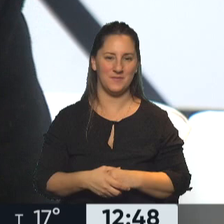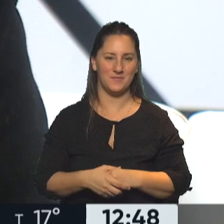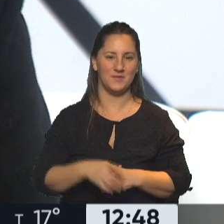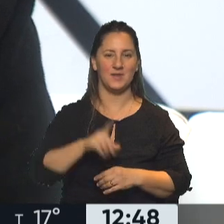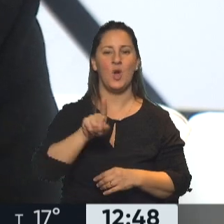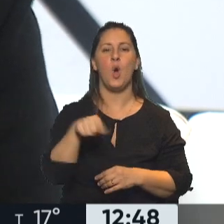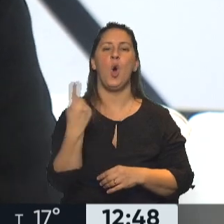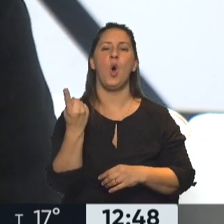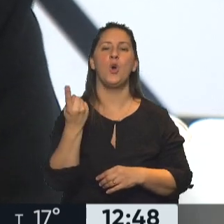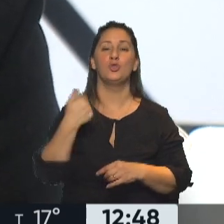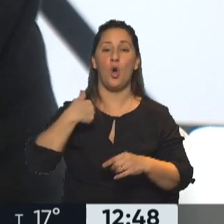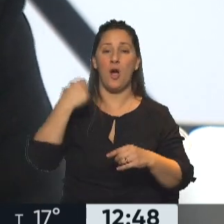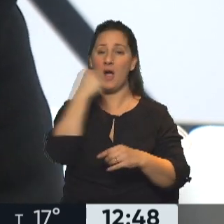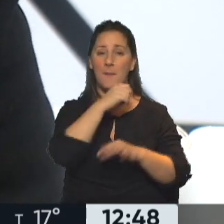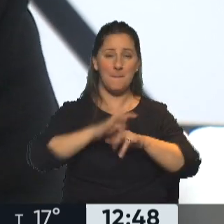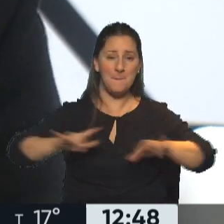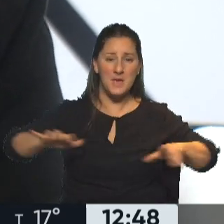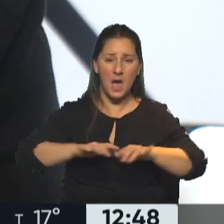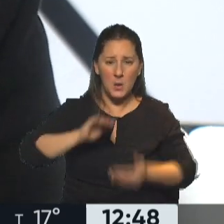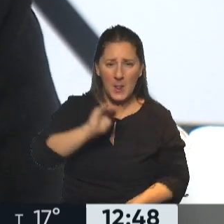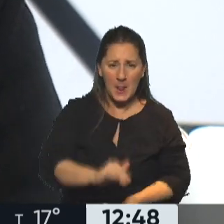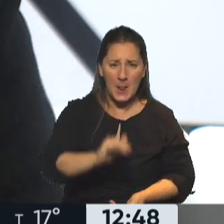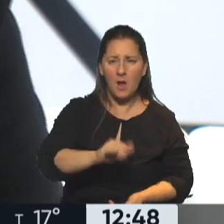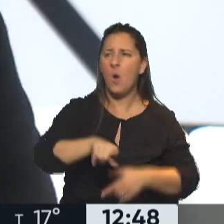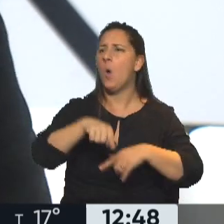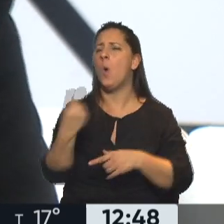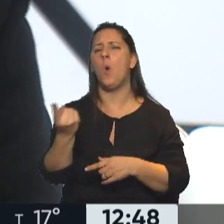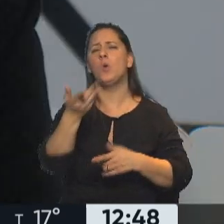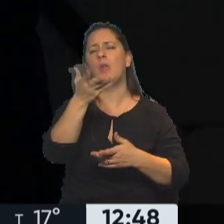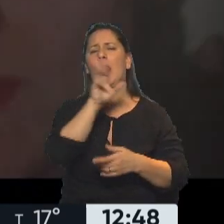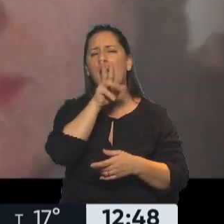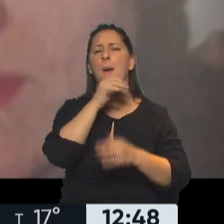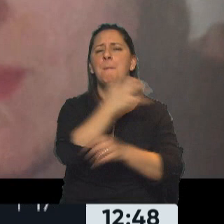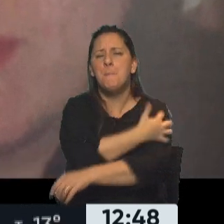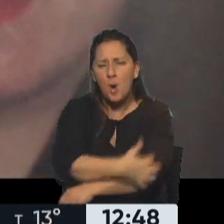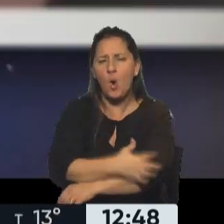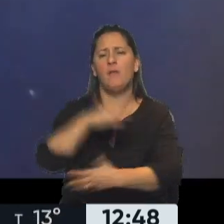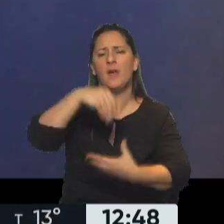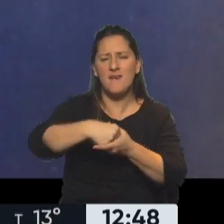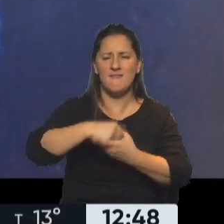familia, dijo. Cuando yo empecé a tocar piano, chiquita, ¿viste? Otro pobre en la familia.